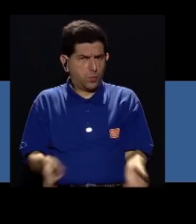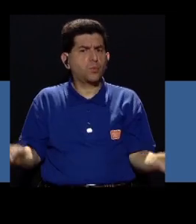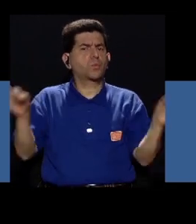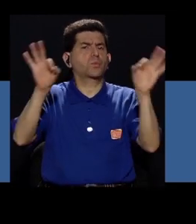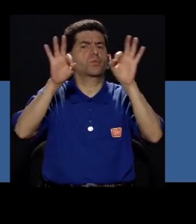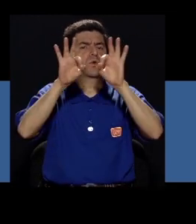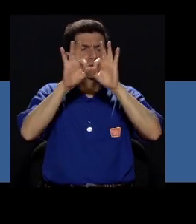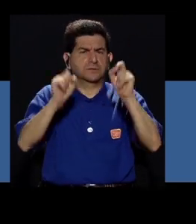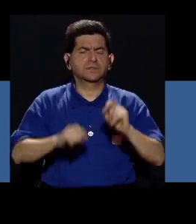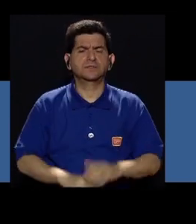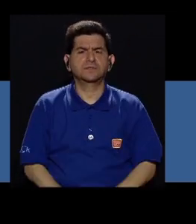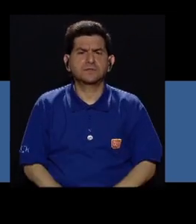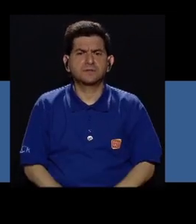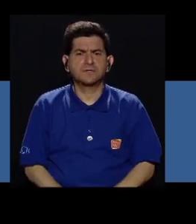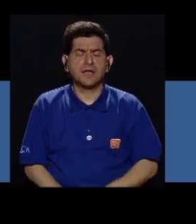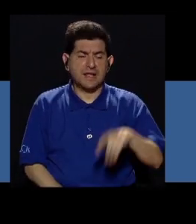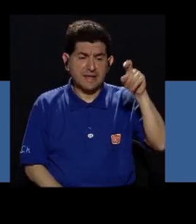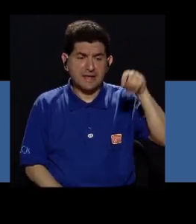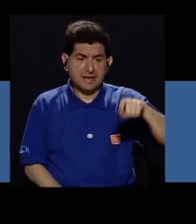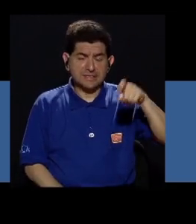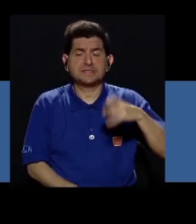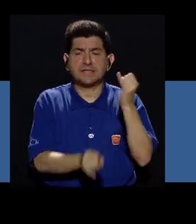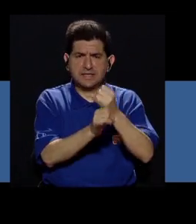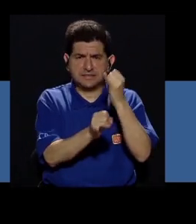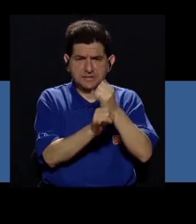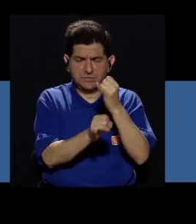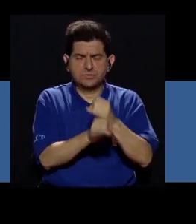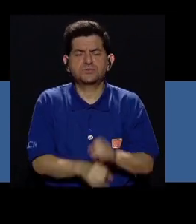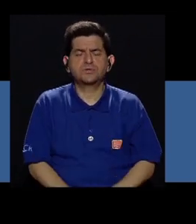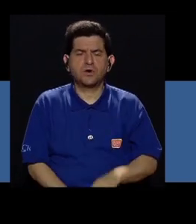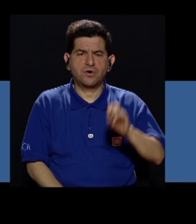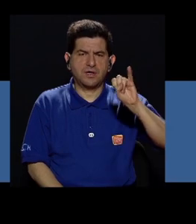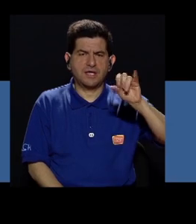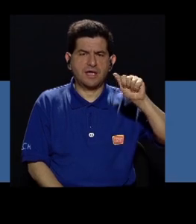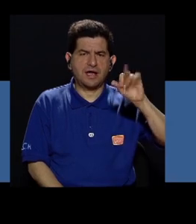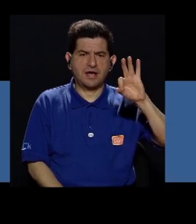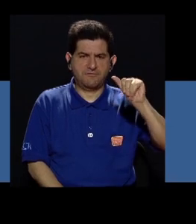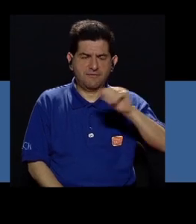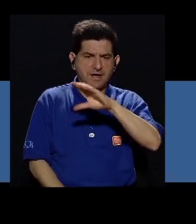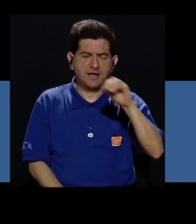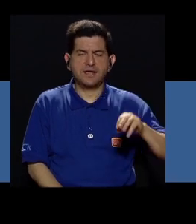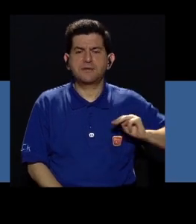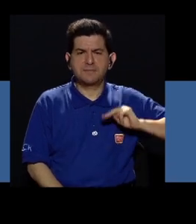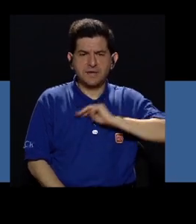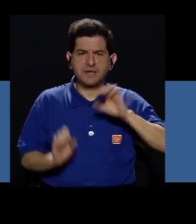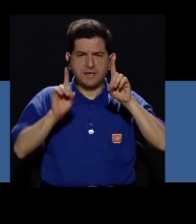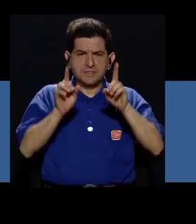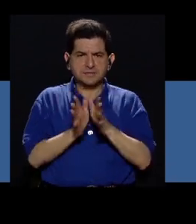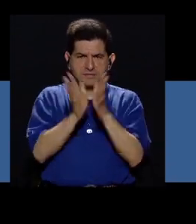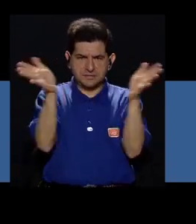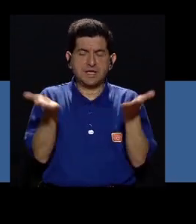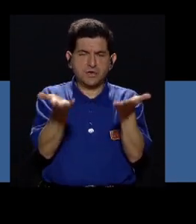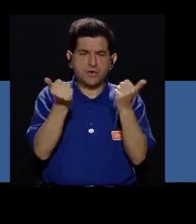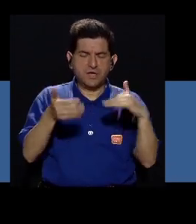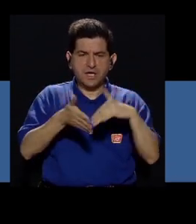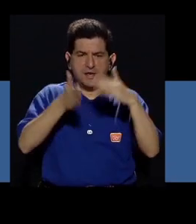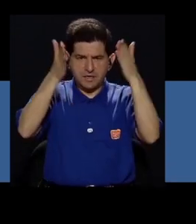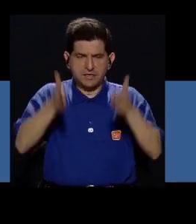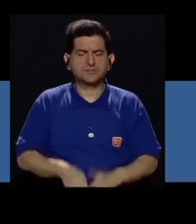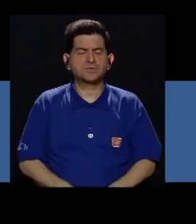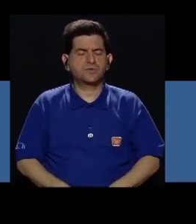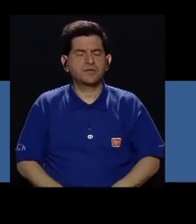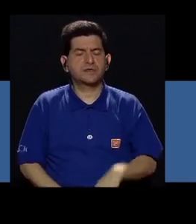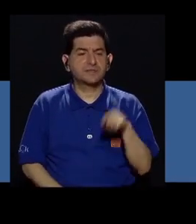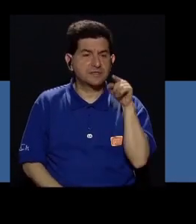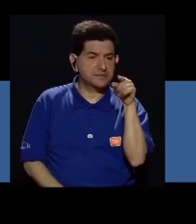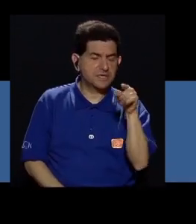aportar significativamente lo que las instituciones como IAFA, en este caso MEP, también quieren tener a los chicos en aulas y no en las